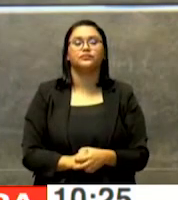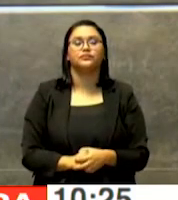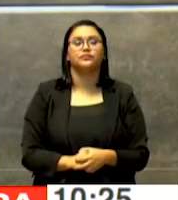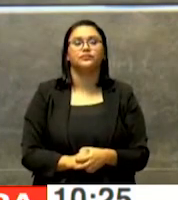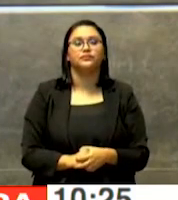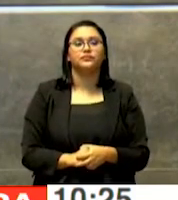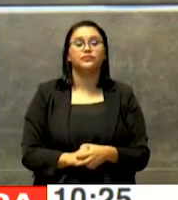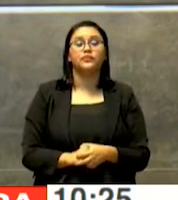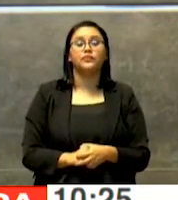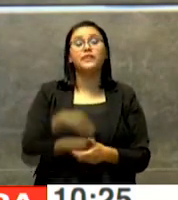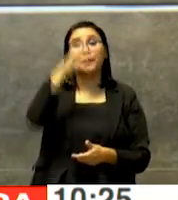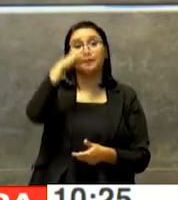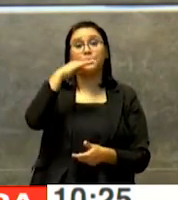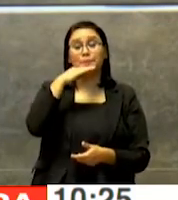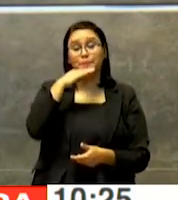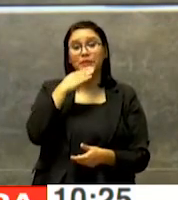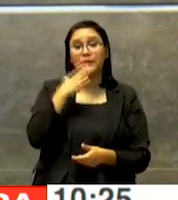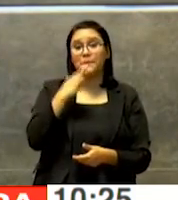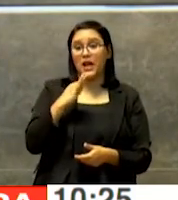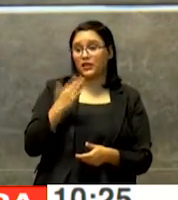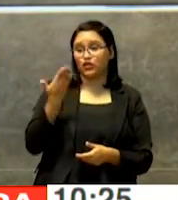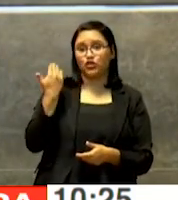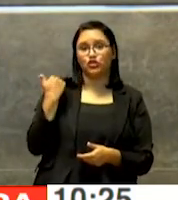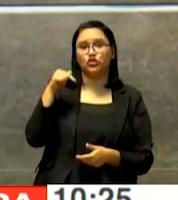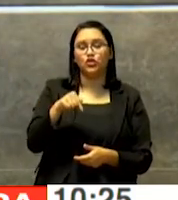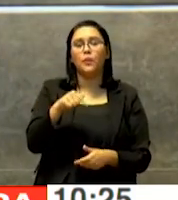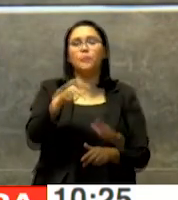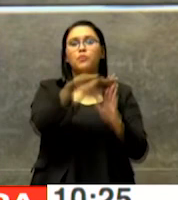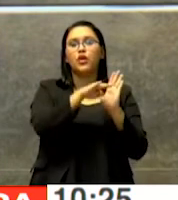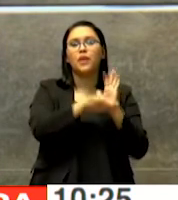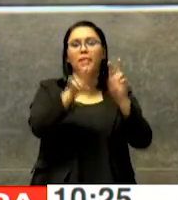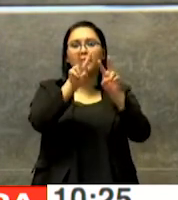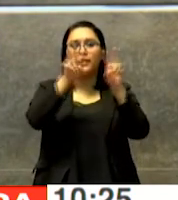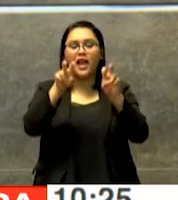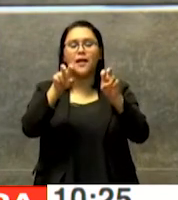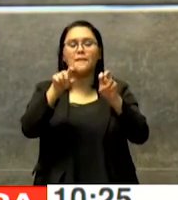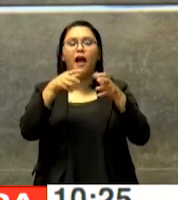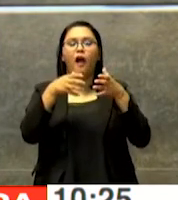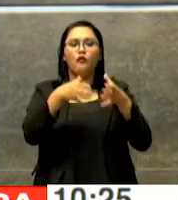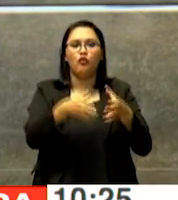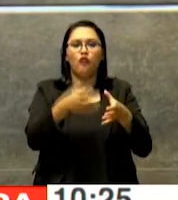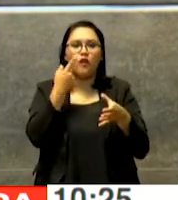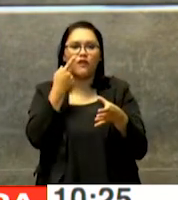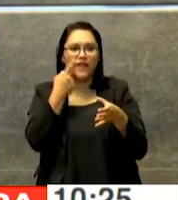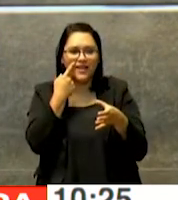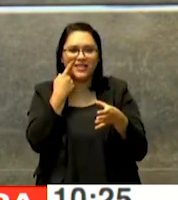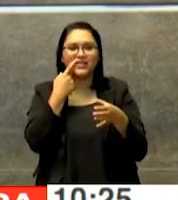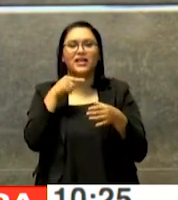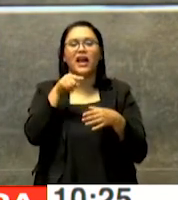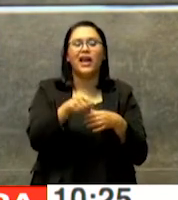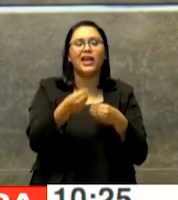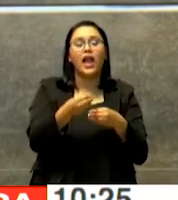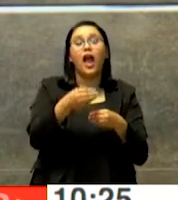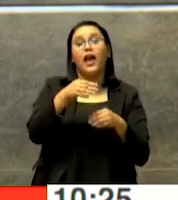En el mes de marzo pusimos en marcha el programa Vivamos Fútbol, que cuenta con la participación de niños de 8